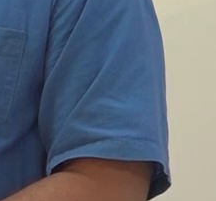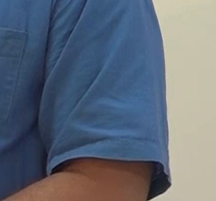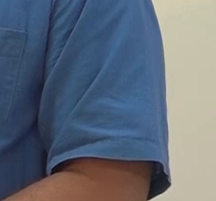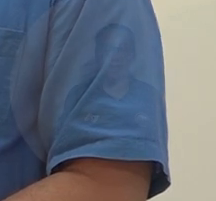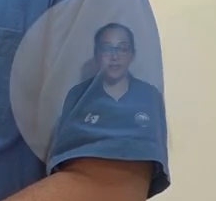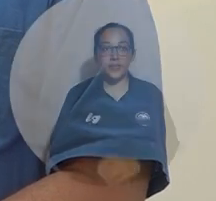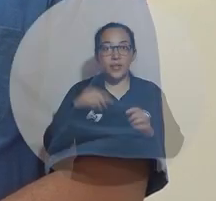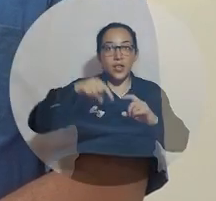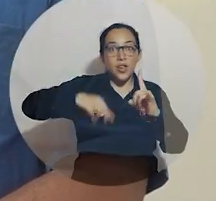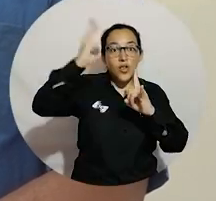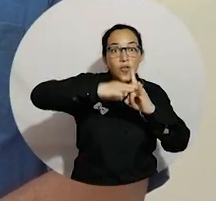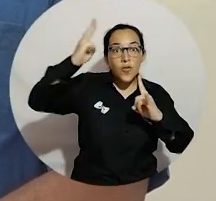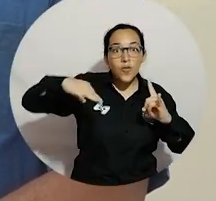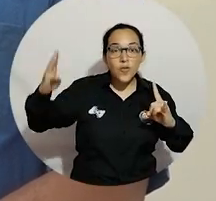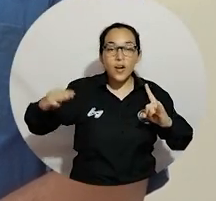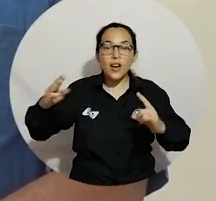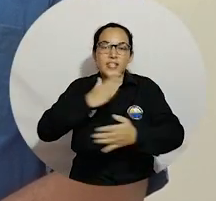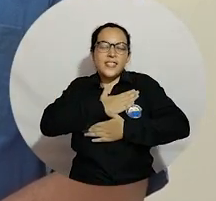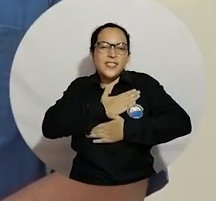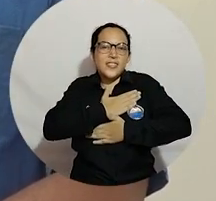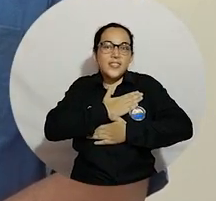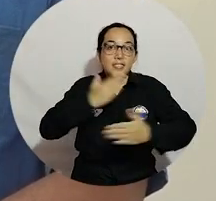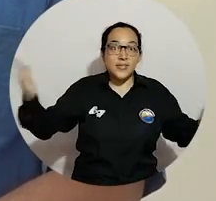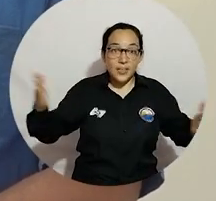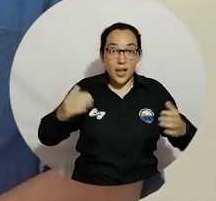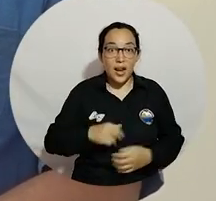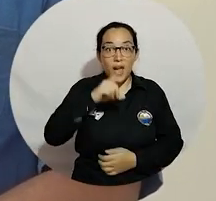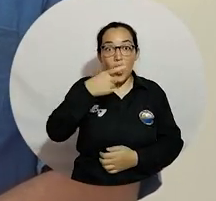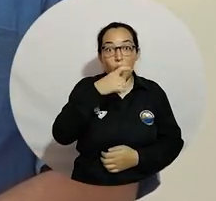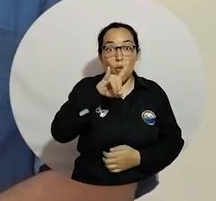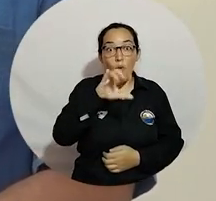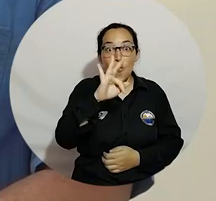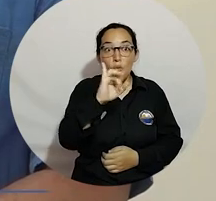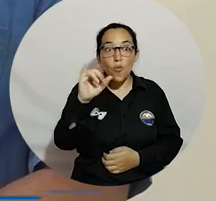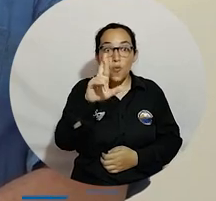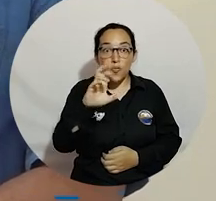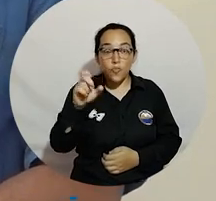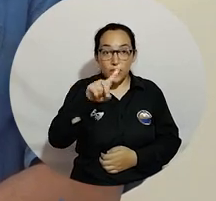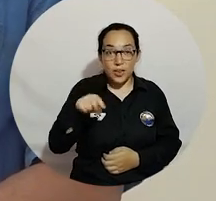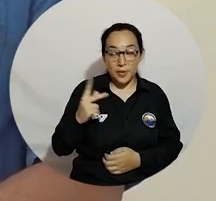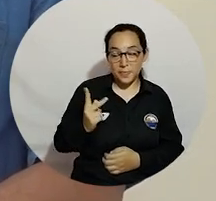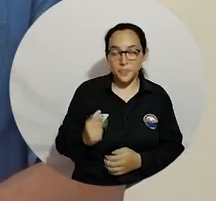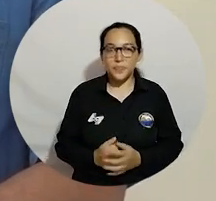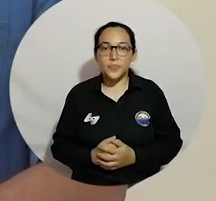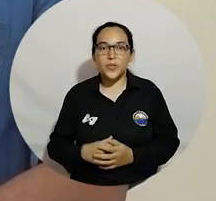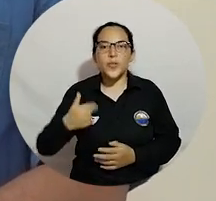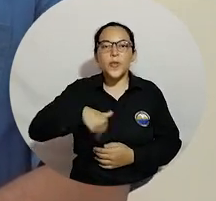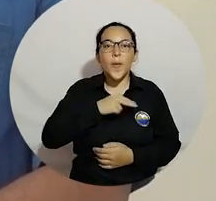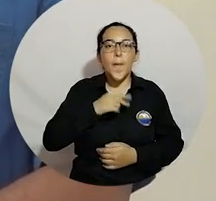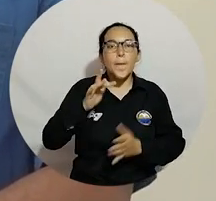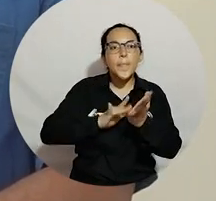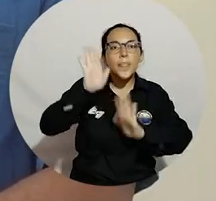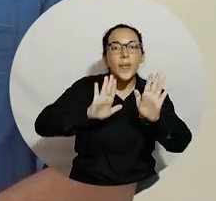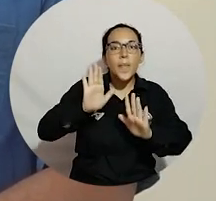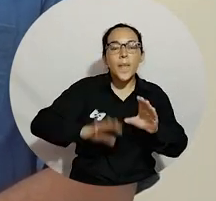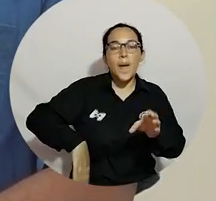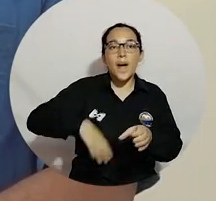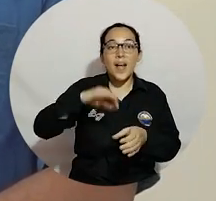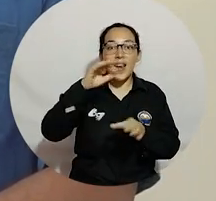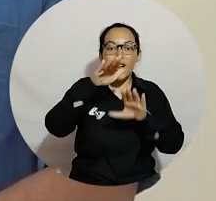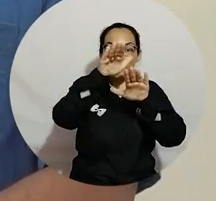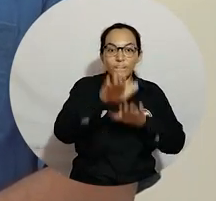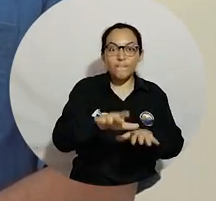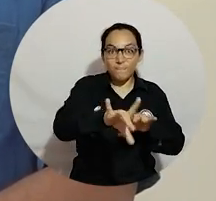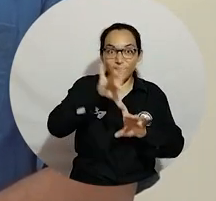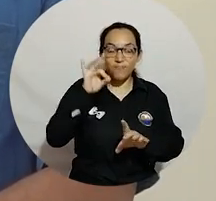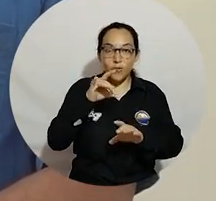Amigo graduado de la Universidad del Magdalena, los saluda Abraham David Hernández Gutiérrez y Roberto Barón. Juntos participaremos en la elección